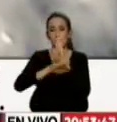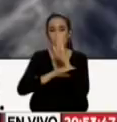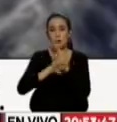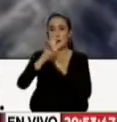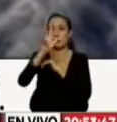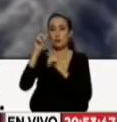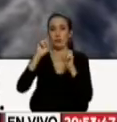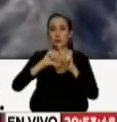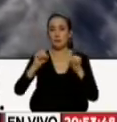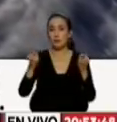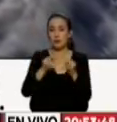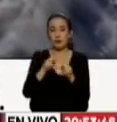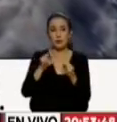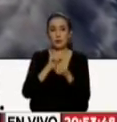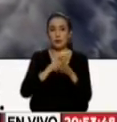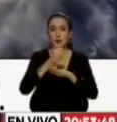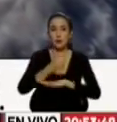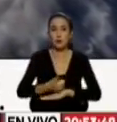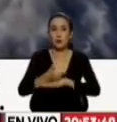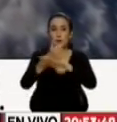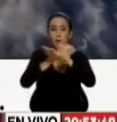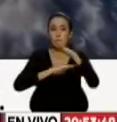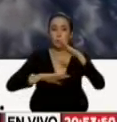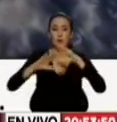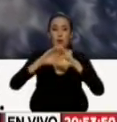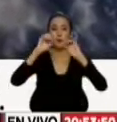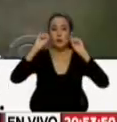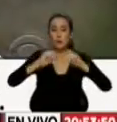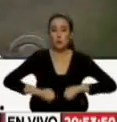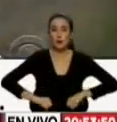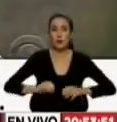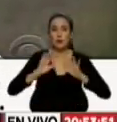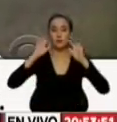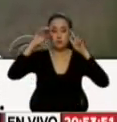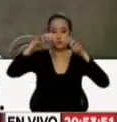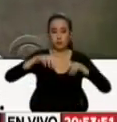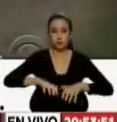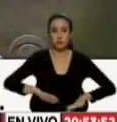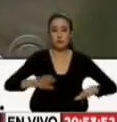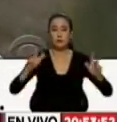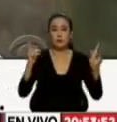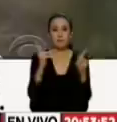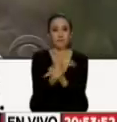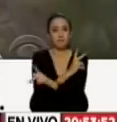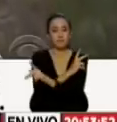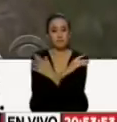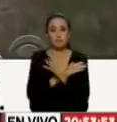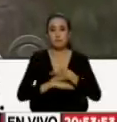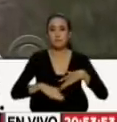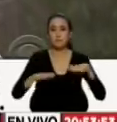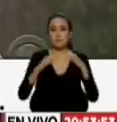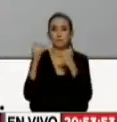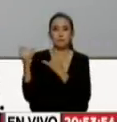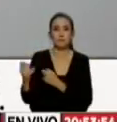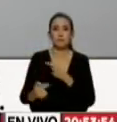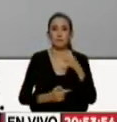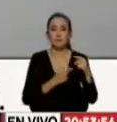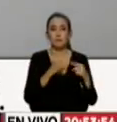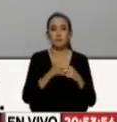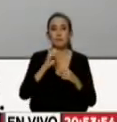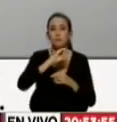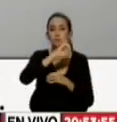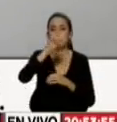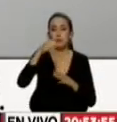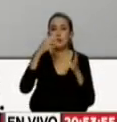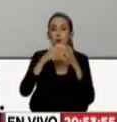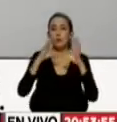sin embargo, según las autoridades, amenaza con provocar inundaciones catastróficas en Estados Unidos. La noche del jueves y la